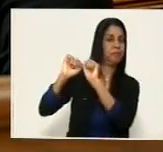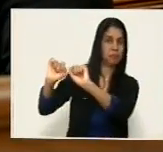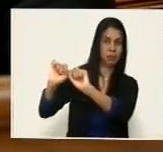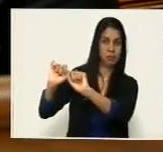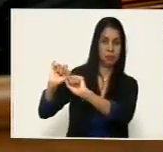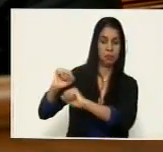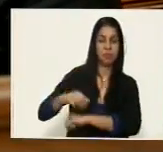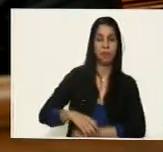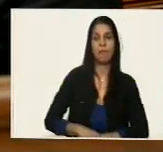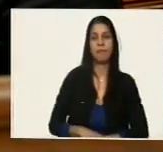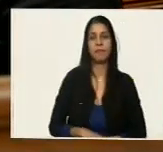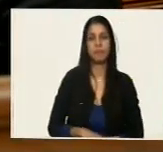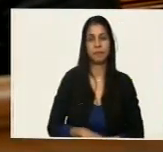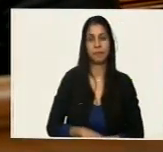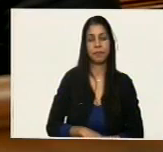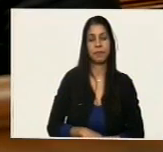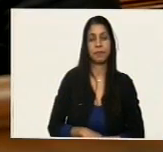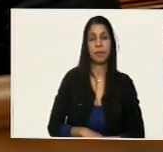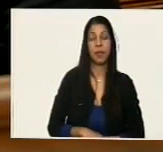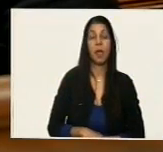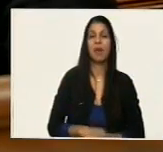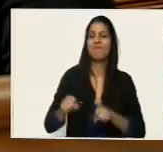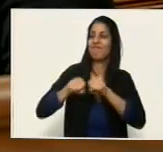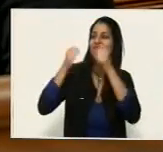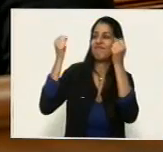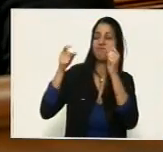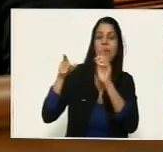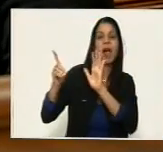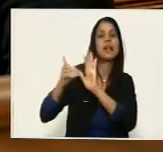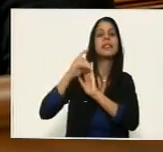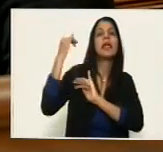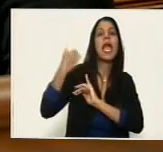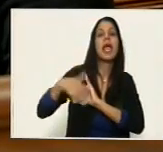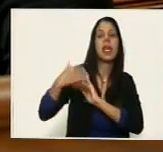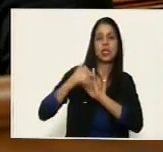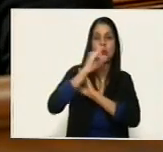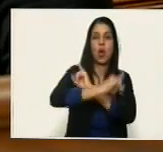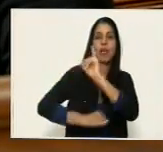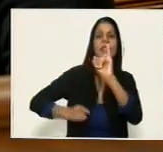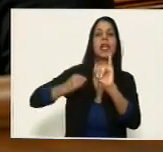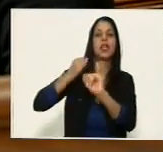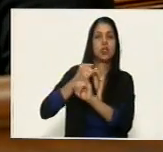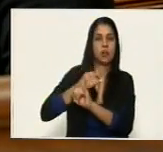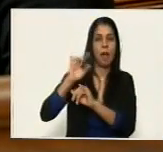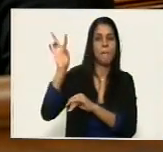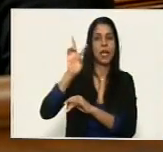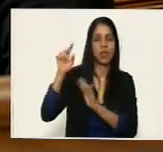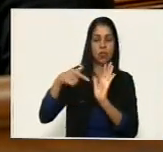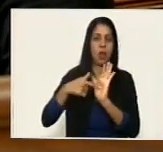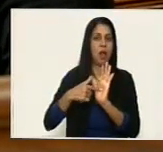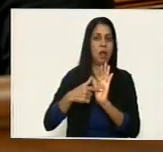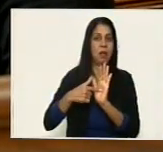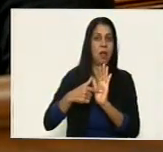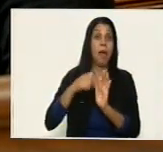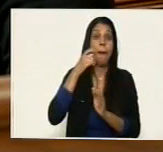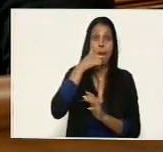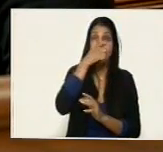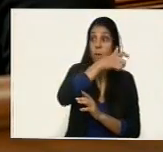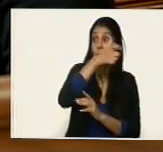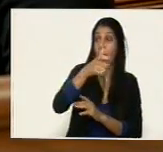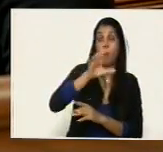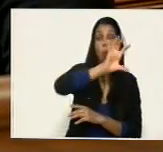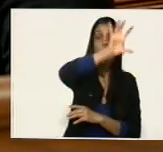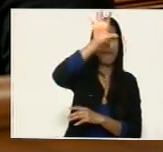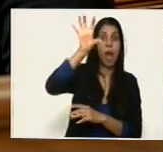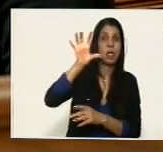Bolivariana de Venezuela, siendo violatorias del derecho internacional, la autodeterminación de los pueblos